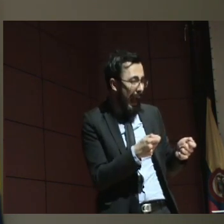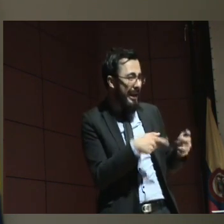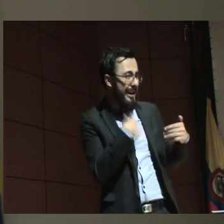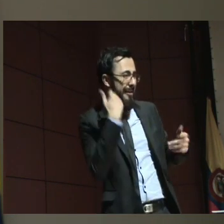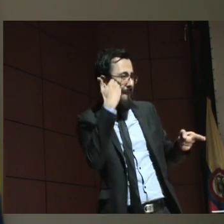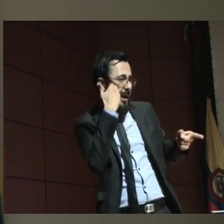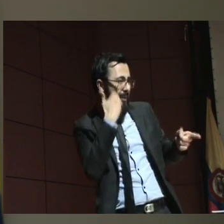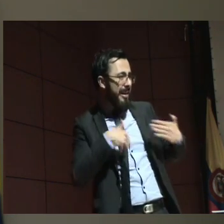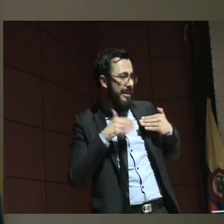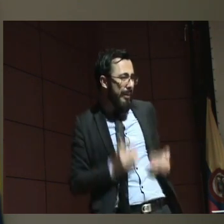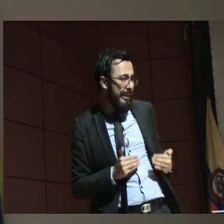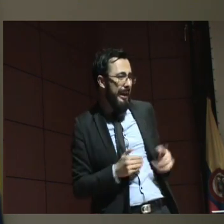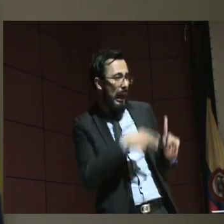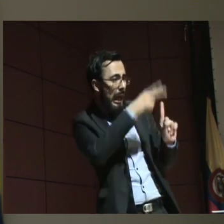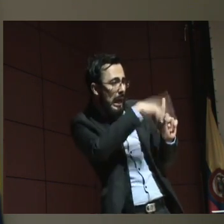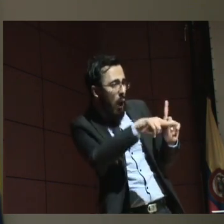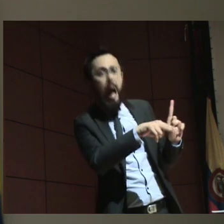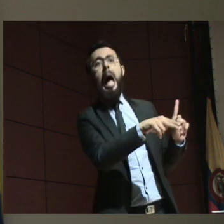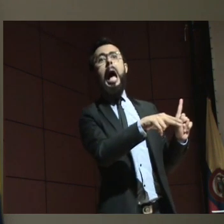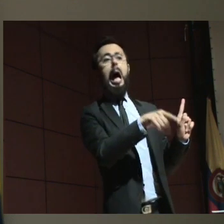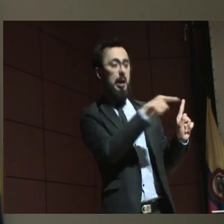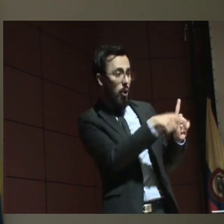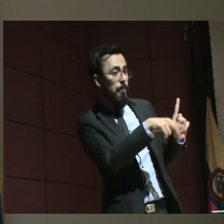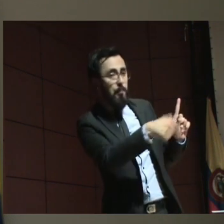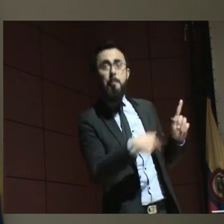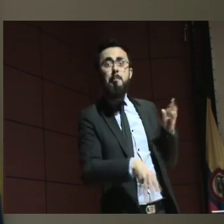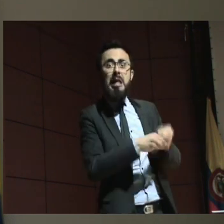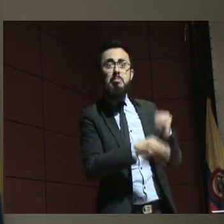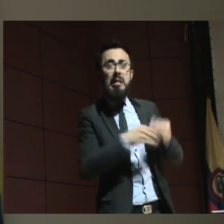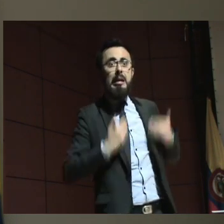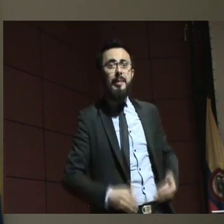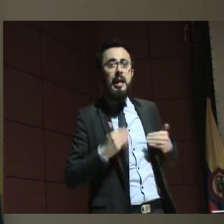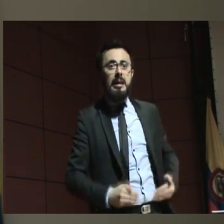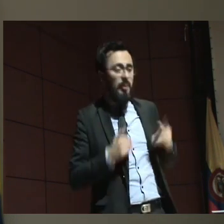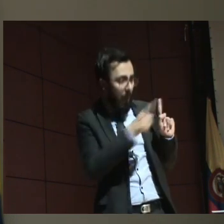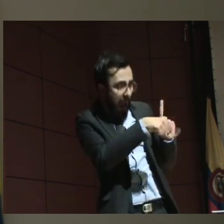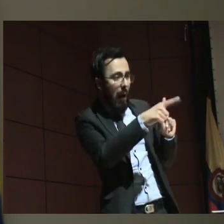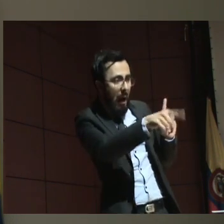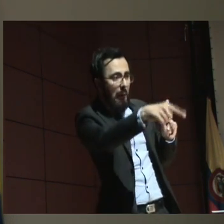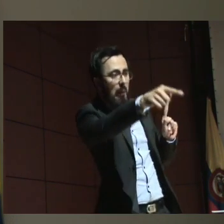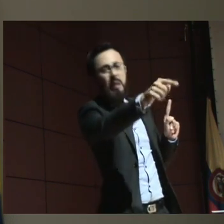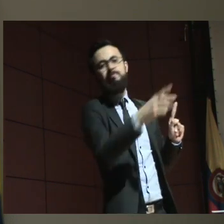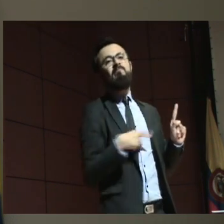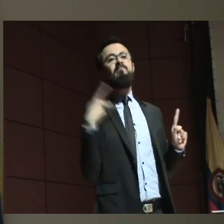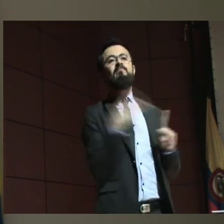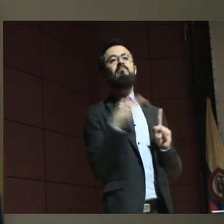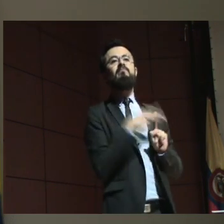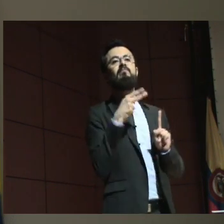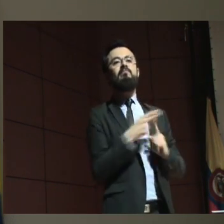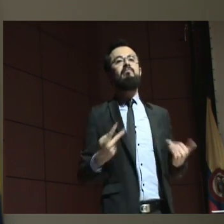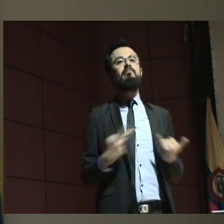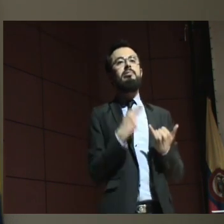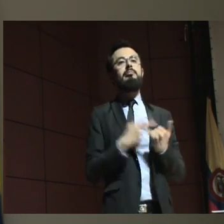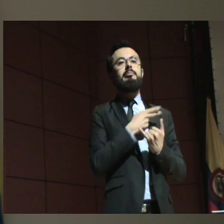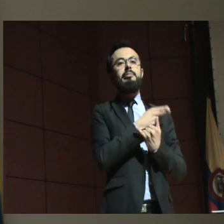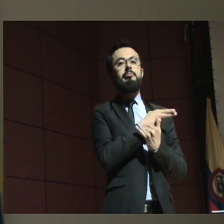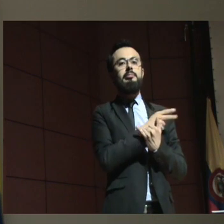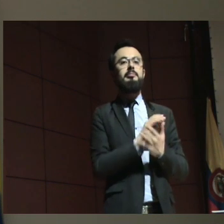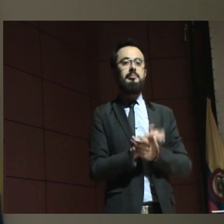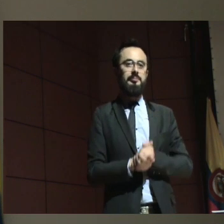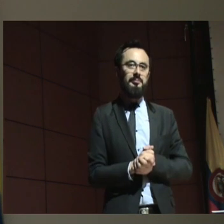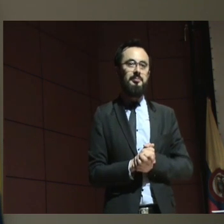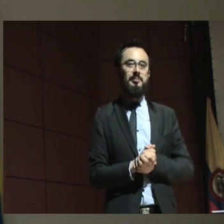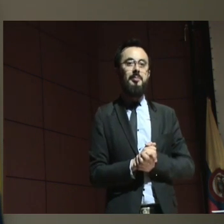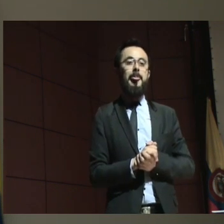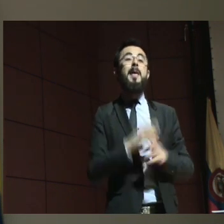discapacidad. Porque una de las excusas que se usan para esterilizar a mujeres con discapacidad, es decir, que son muy